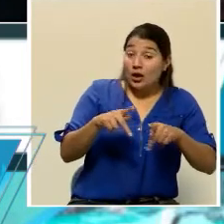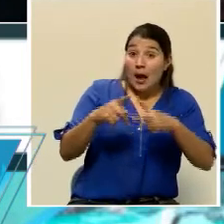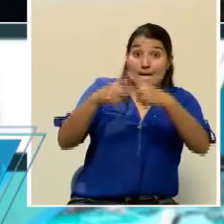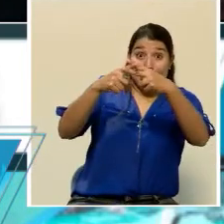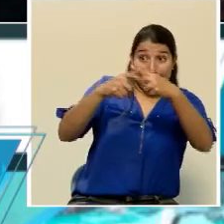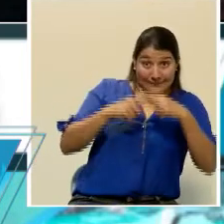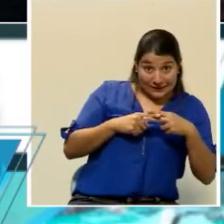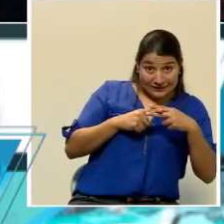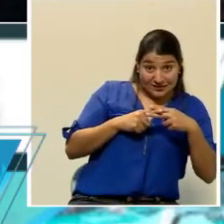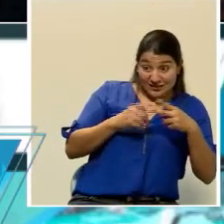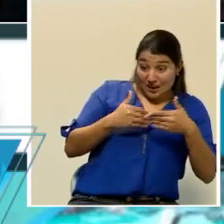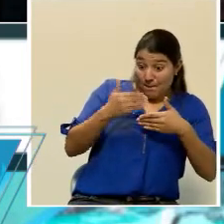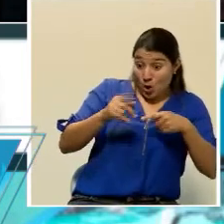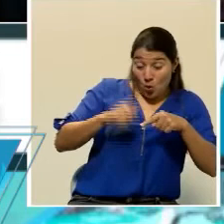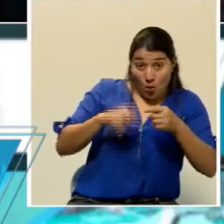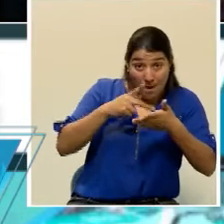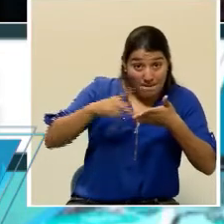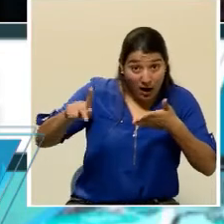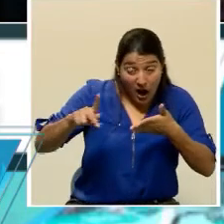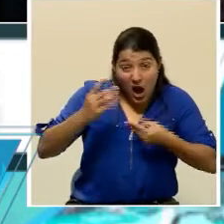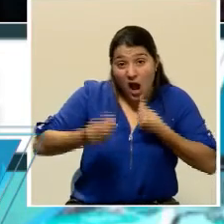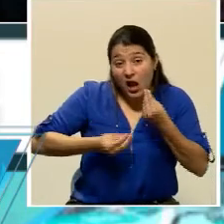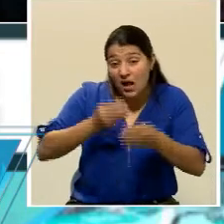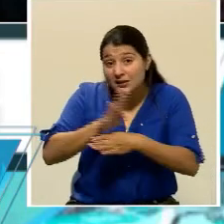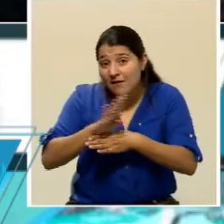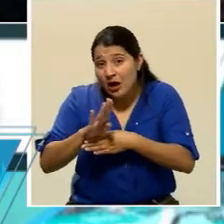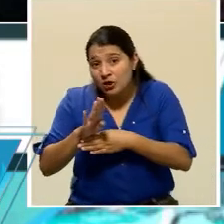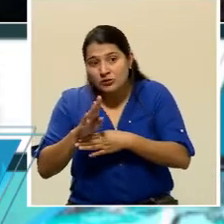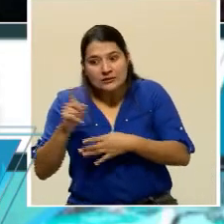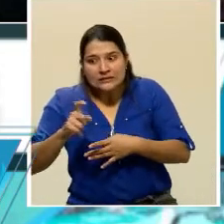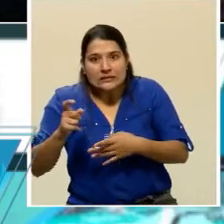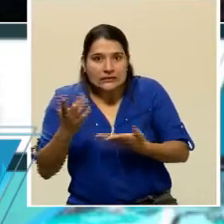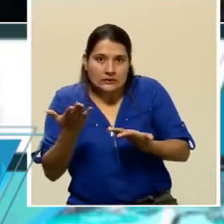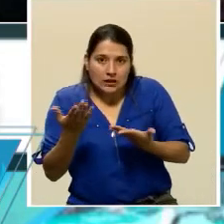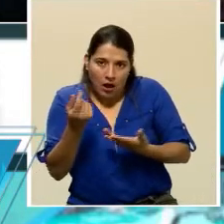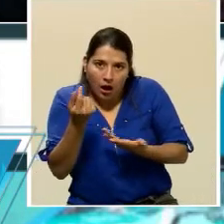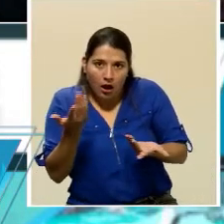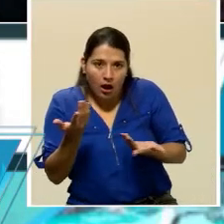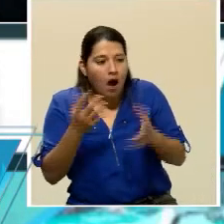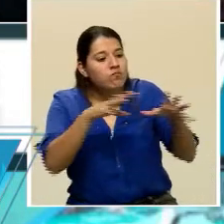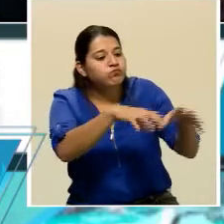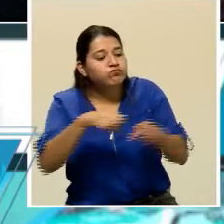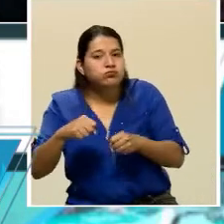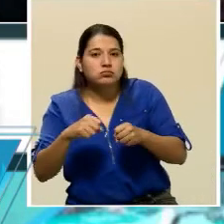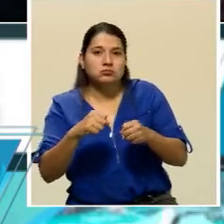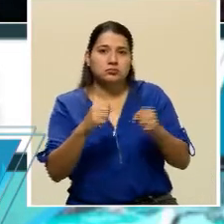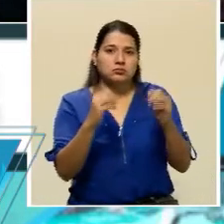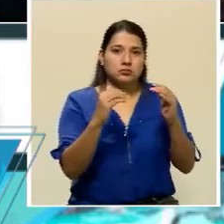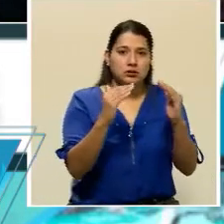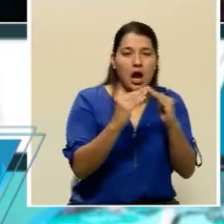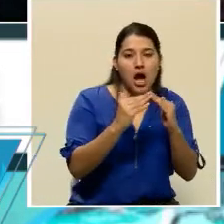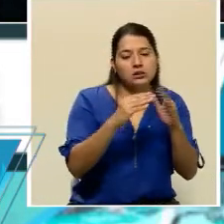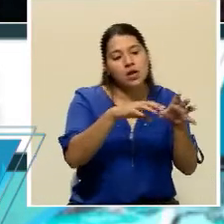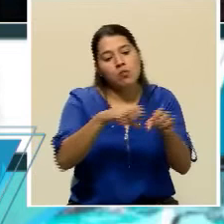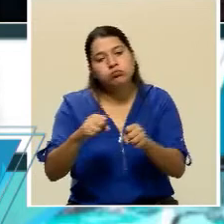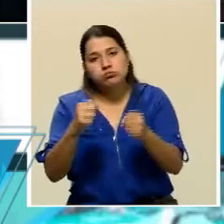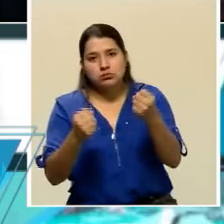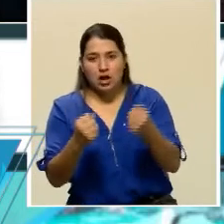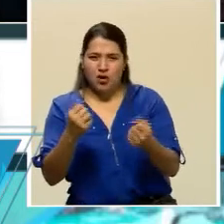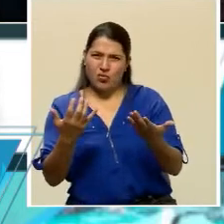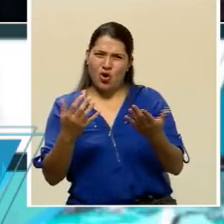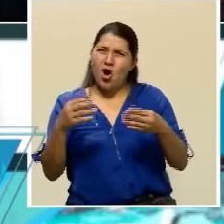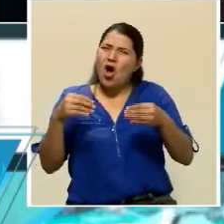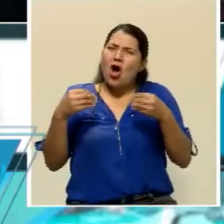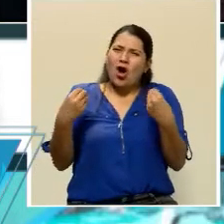tomar si actúa de una manera responsable. ¿Cómo la gente se va a endeudar más? Otros